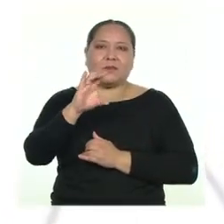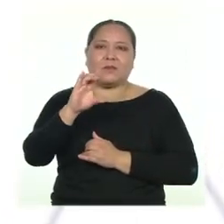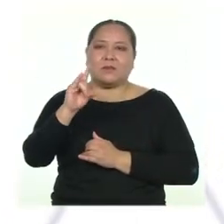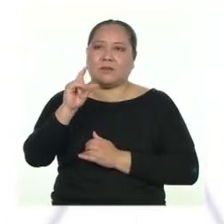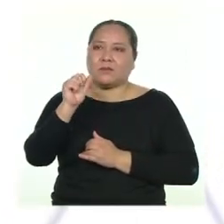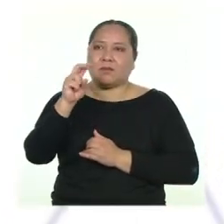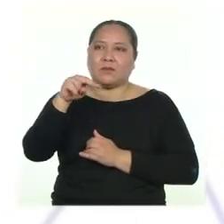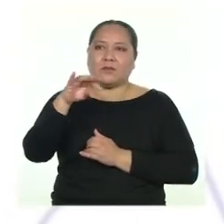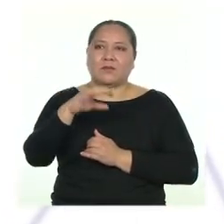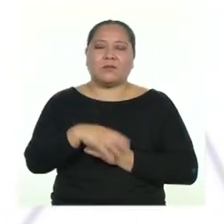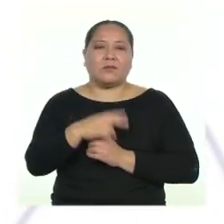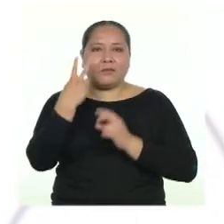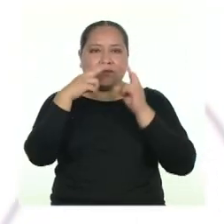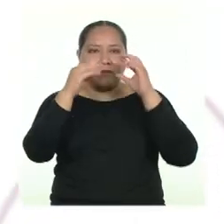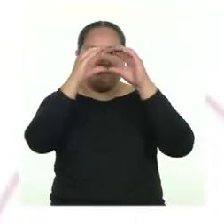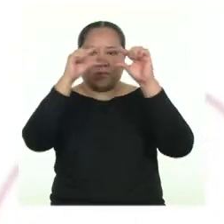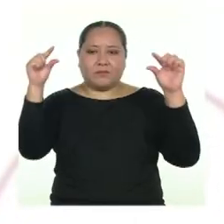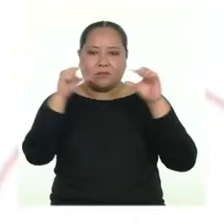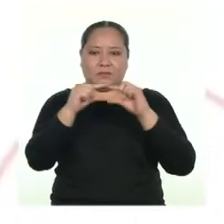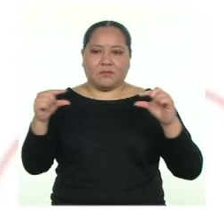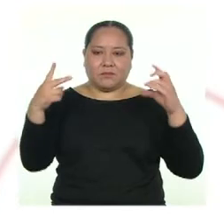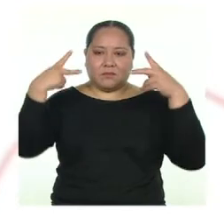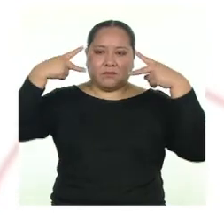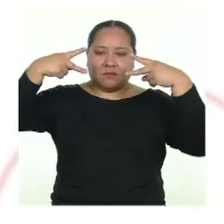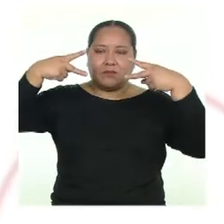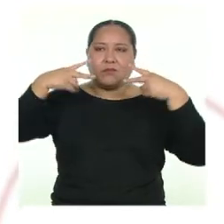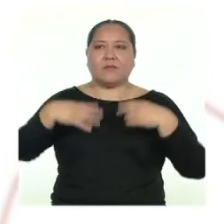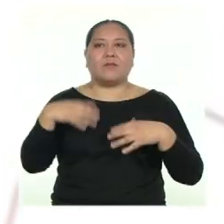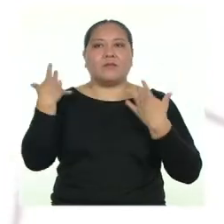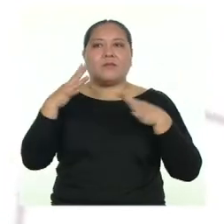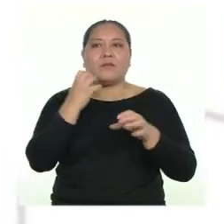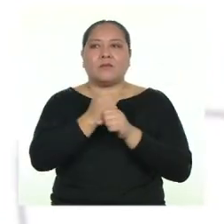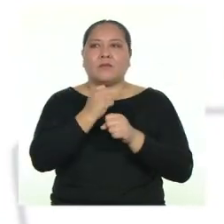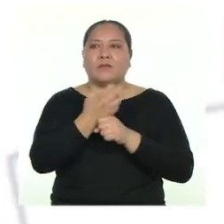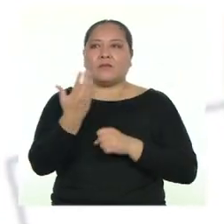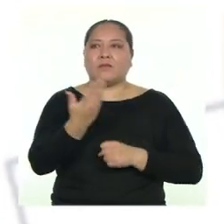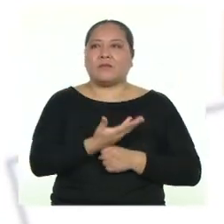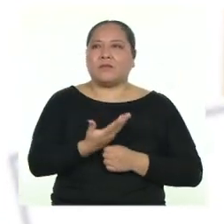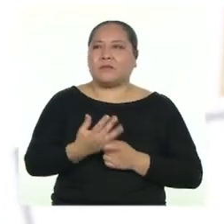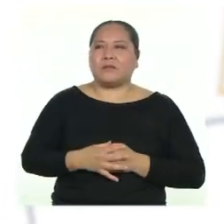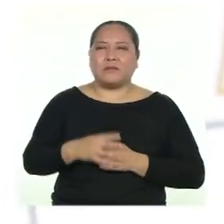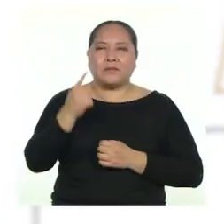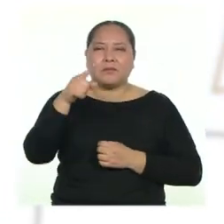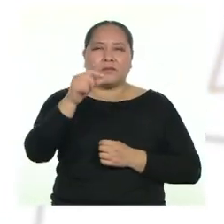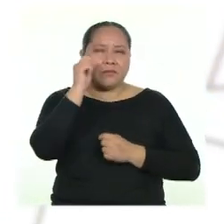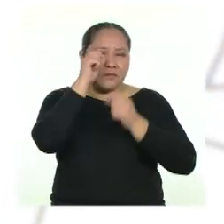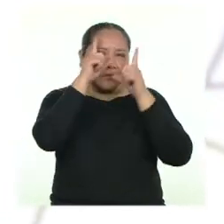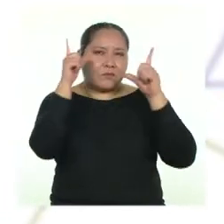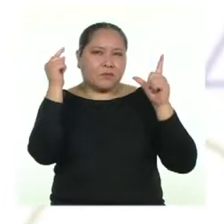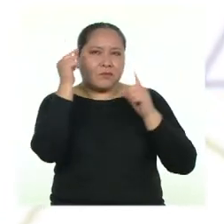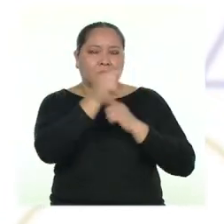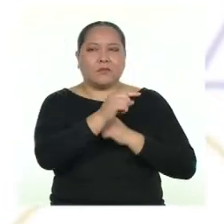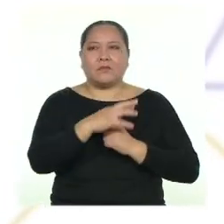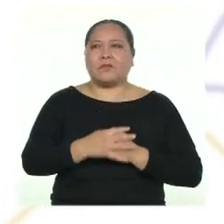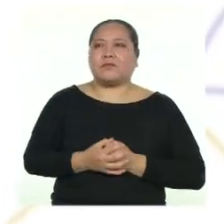Observemos el sistema de ecuaciones con el que hemos estado trabajando. ¿Qué es lo que llama tu atención,